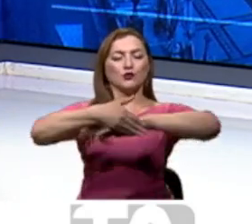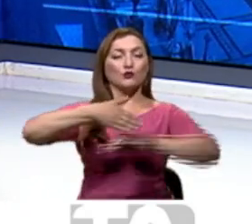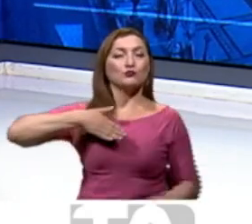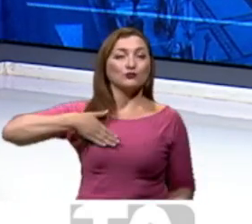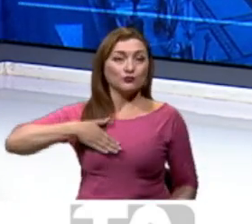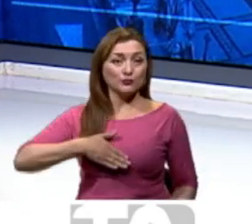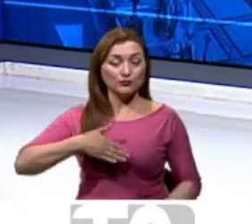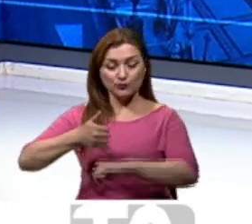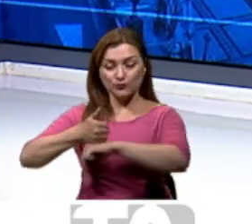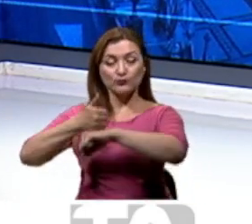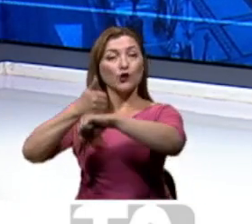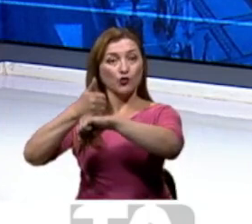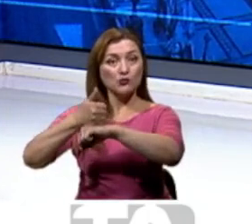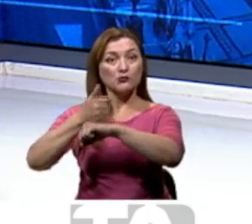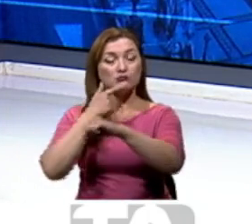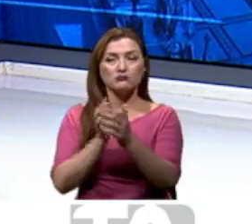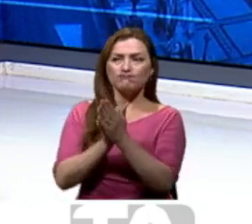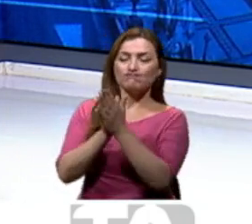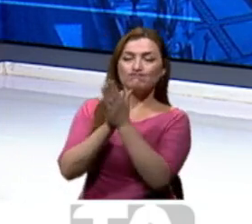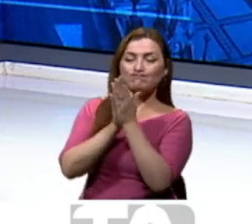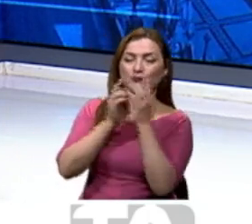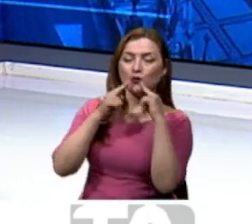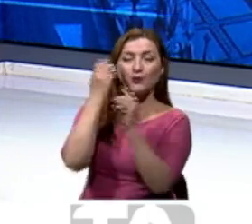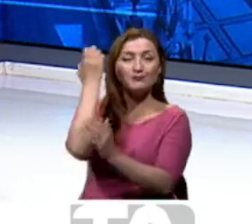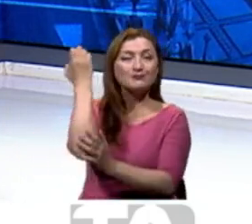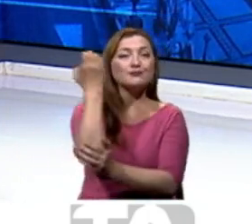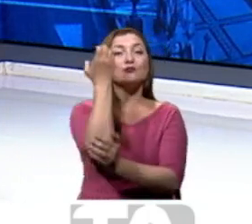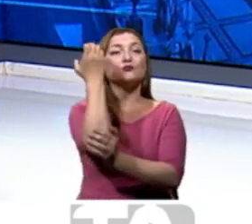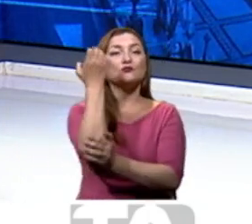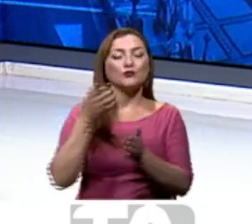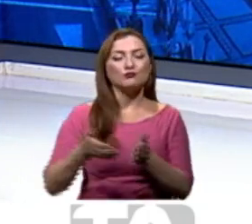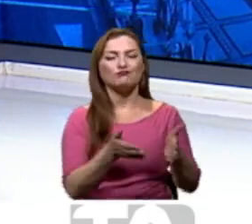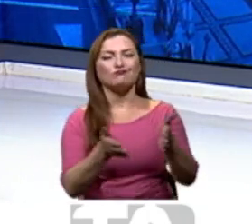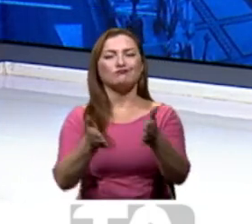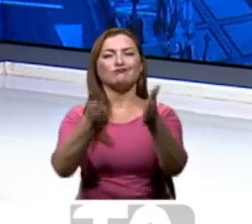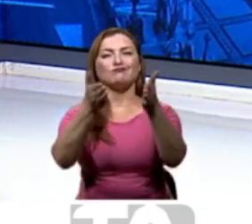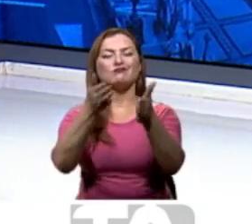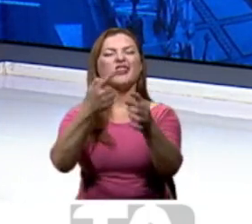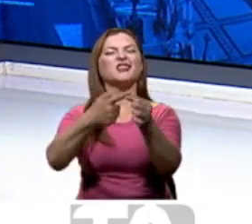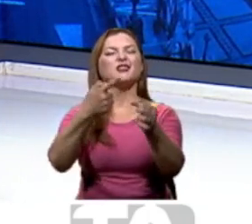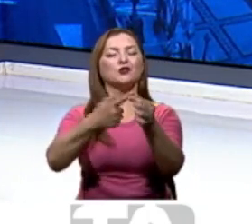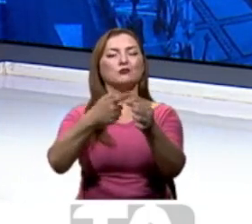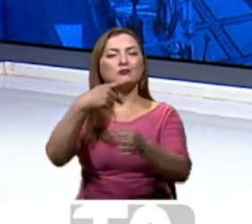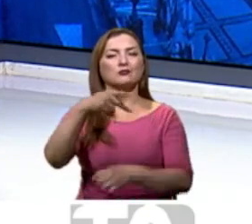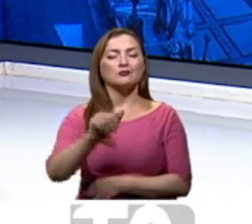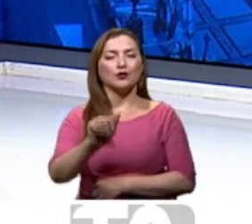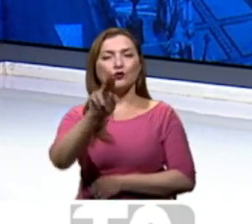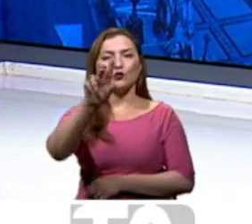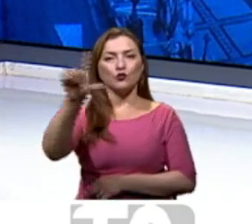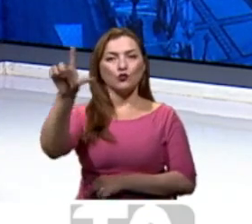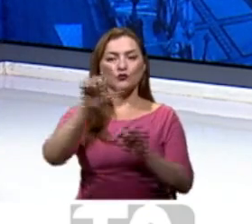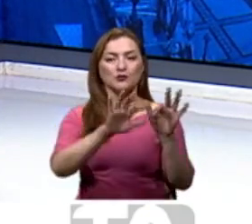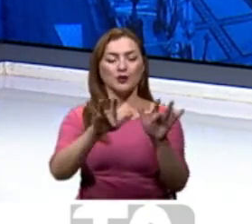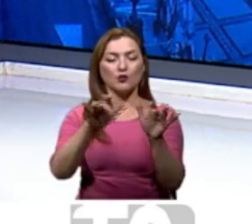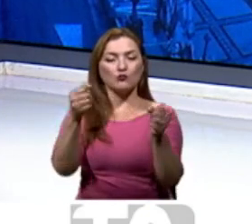Bolívar, autoridades locales solicitan declarar en emergencia a esta ruta de Quito. Paul Coello se encuentra con el